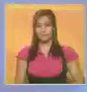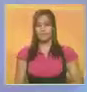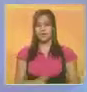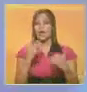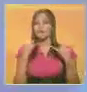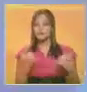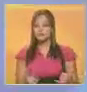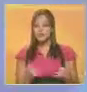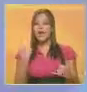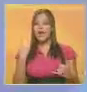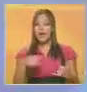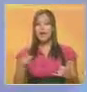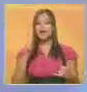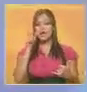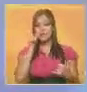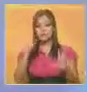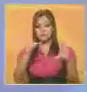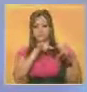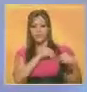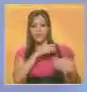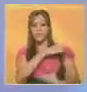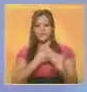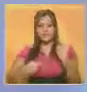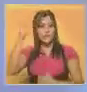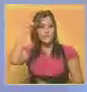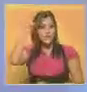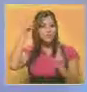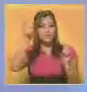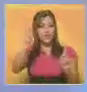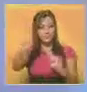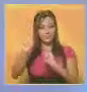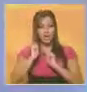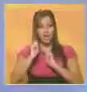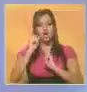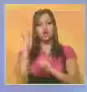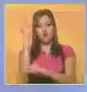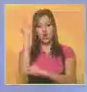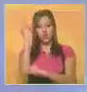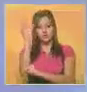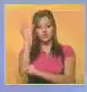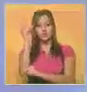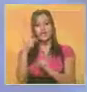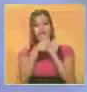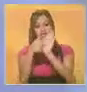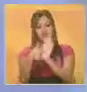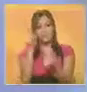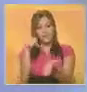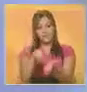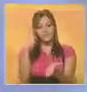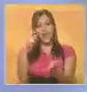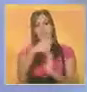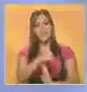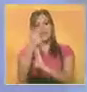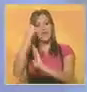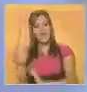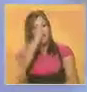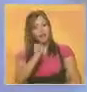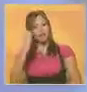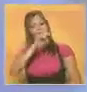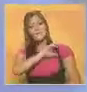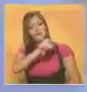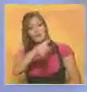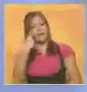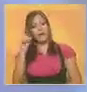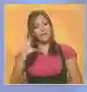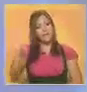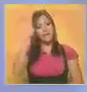A esta hora, Ollanta Humala toma posesión de la presidencia de Perú en el Congreso de la República. El evento cuenta con la presencia de líderes europeos y jefes de Estado